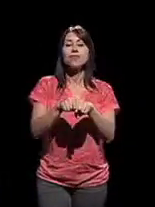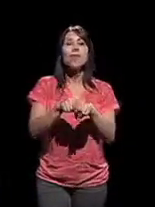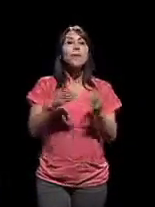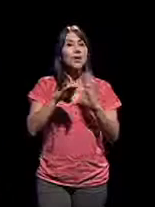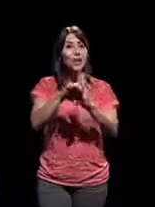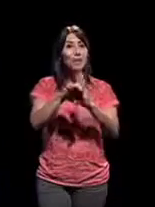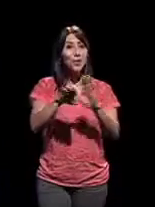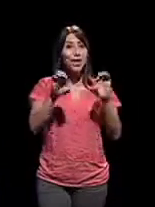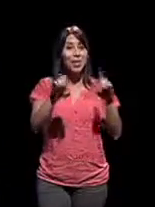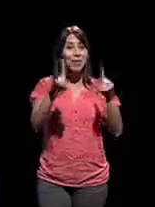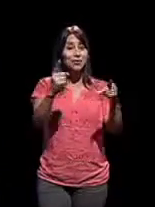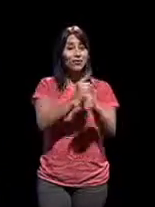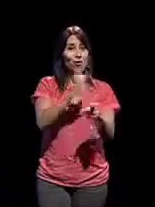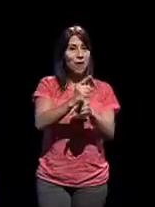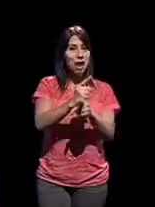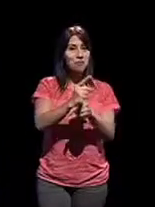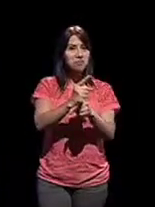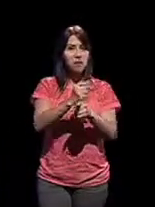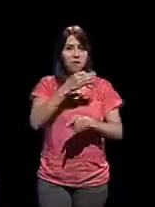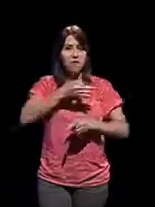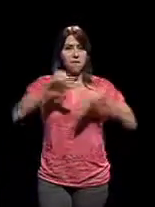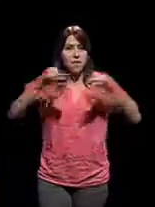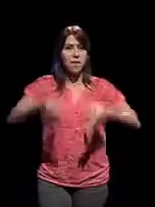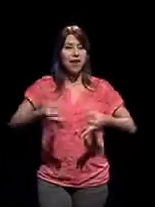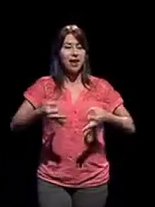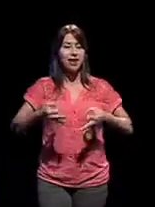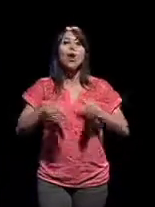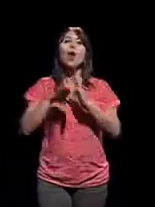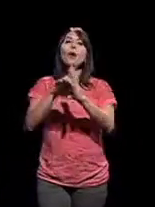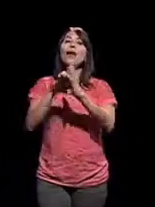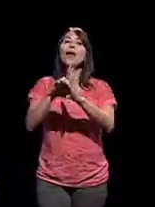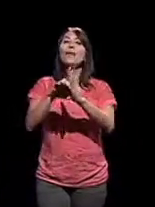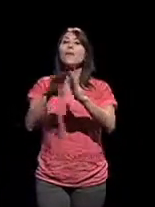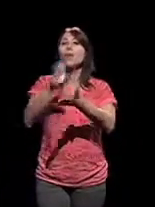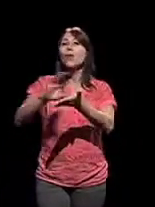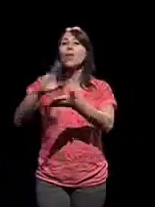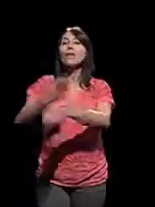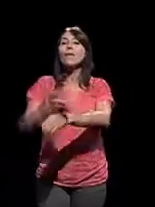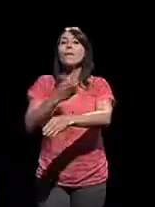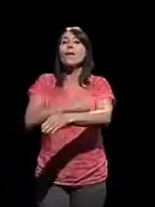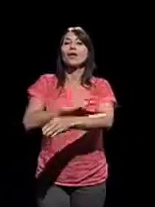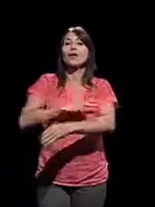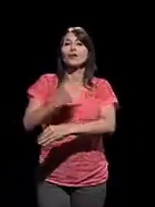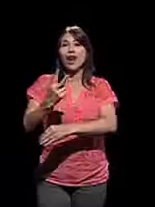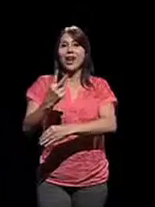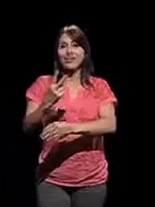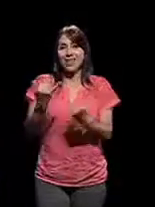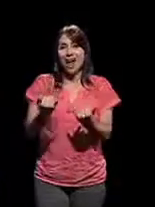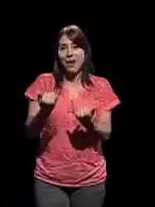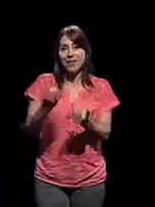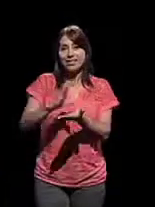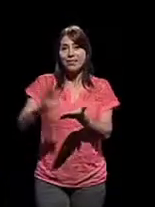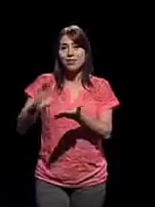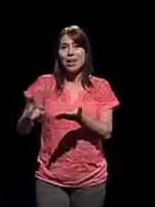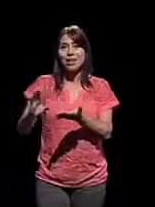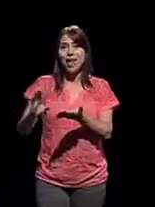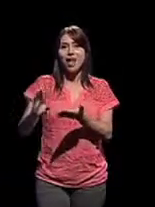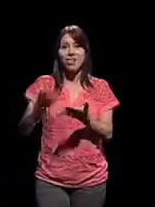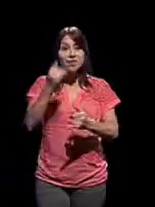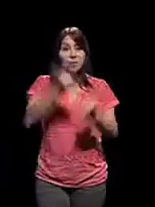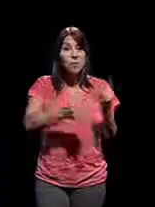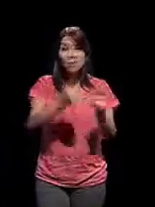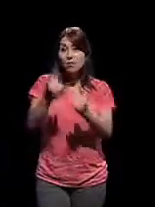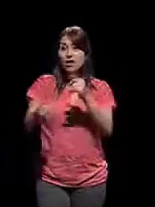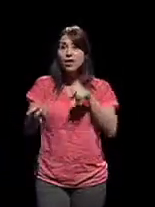la educación formal, ya sea en el proceso de educación regular o en el sistema, digamos, de los prevocacionales, que son lo que tenemos ahora en la educación de